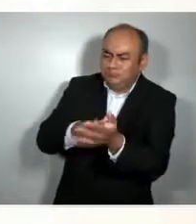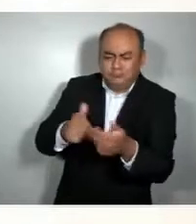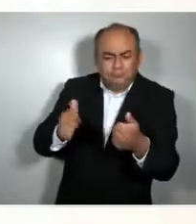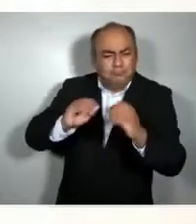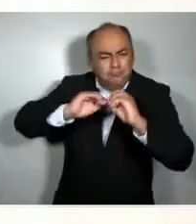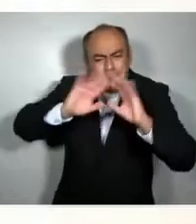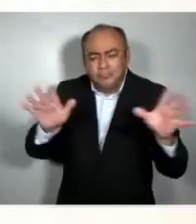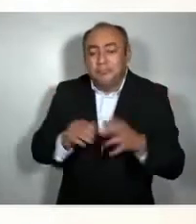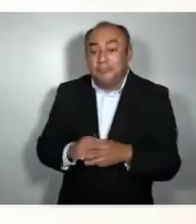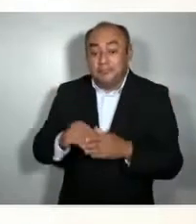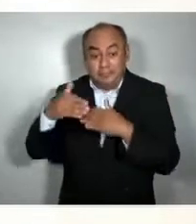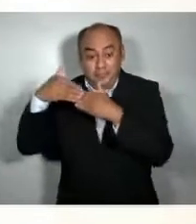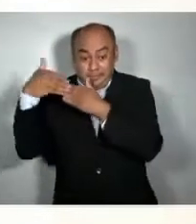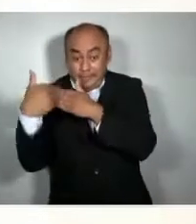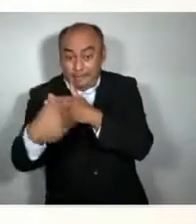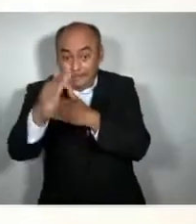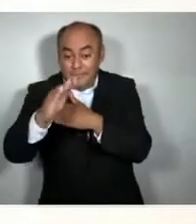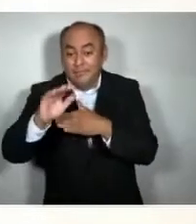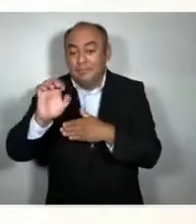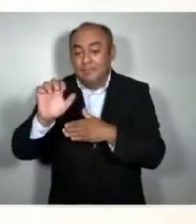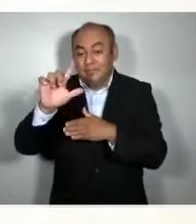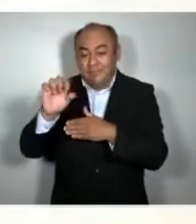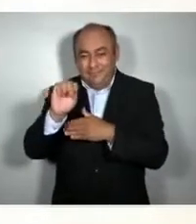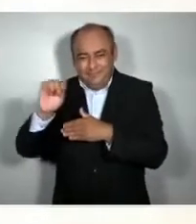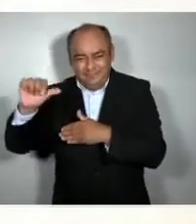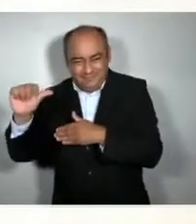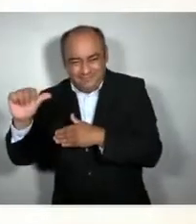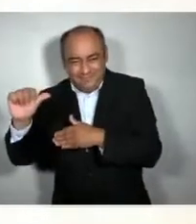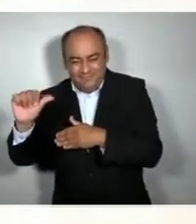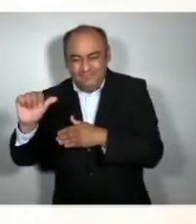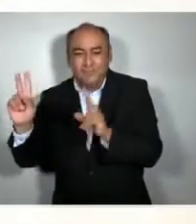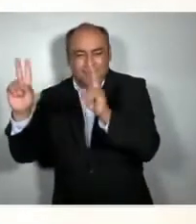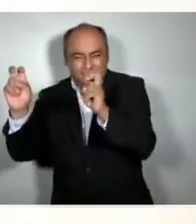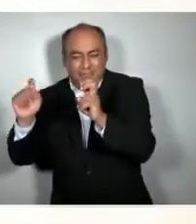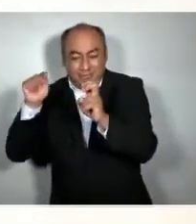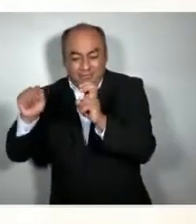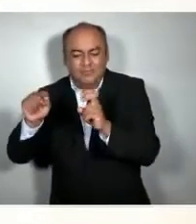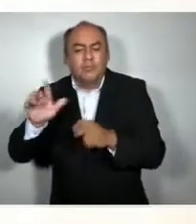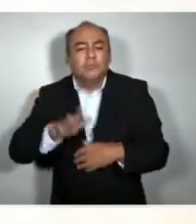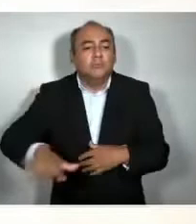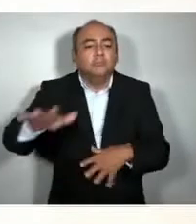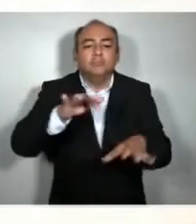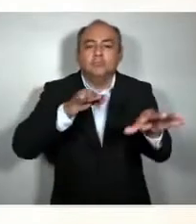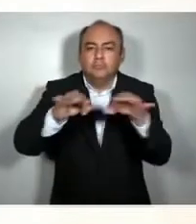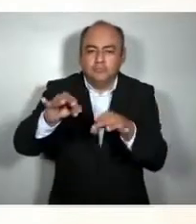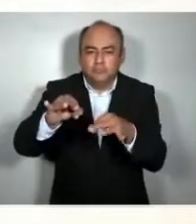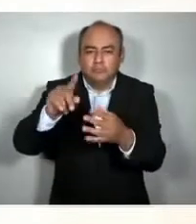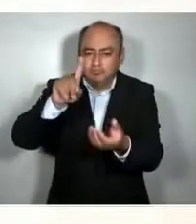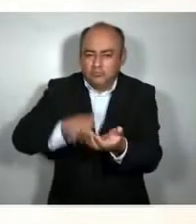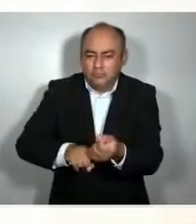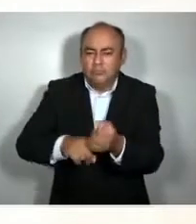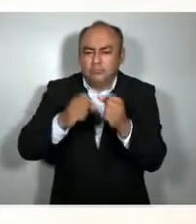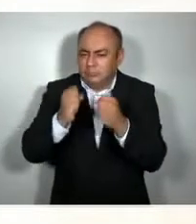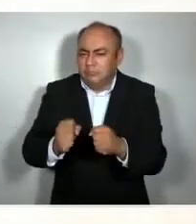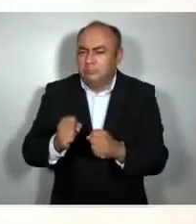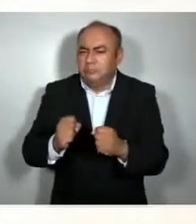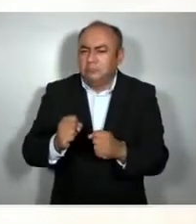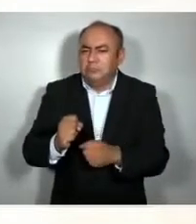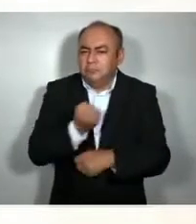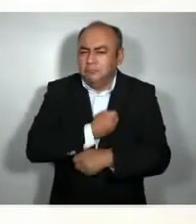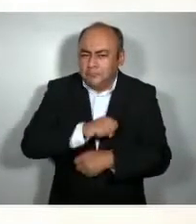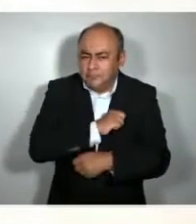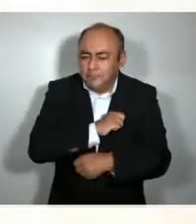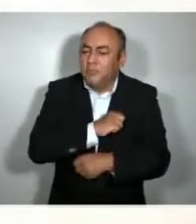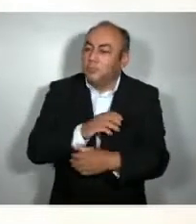de la estrategia Entornos Laborales Seguros y Saludables, ELSA, que surge